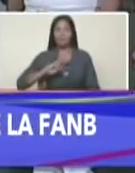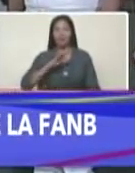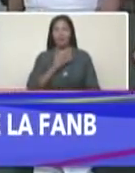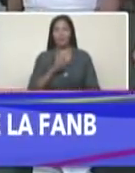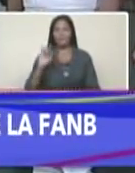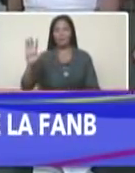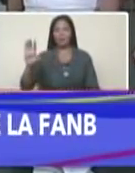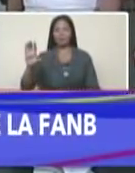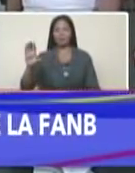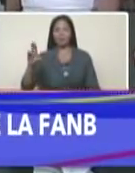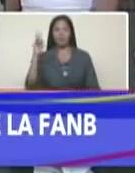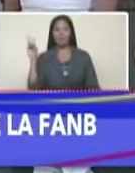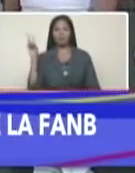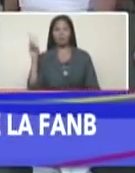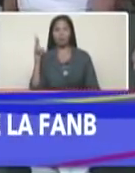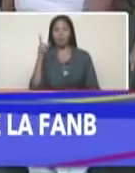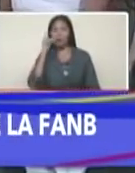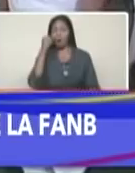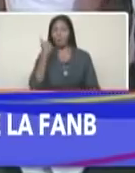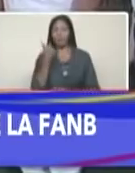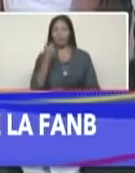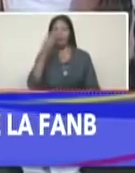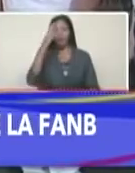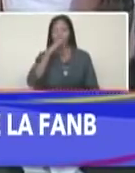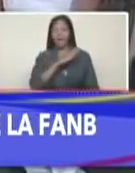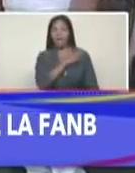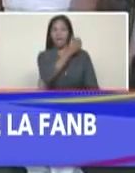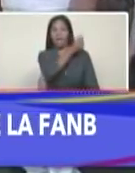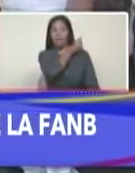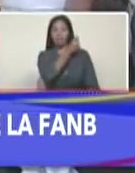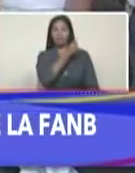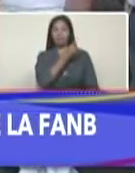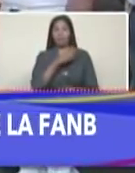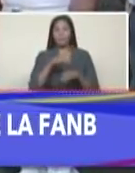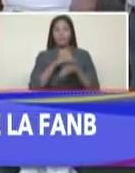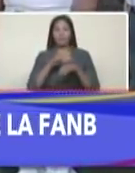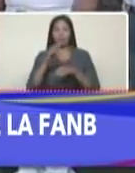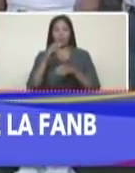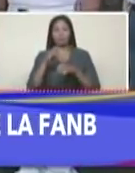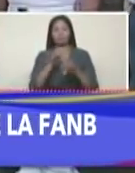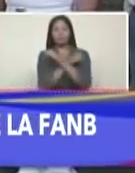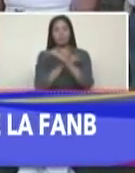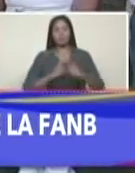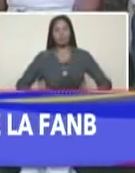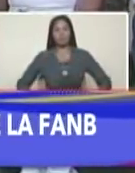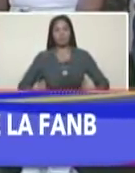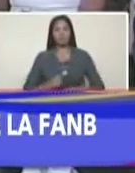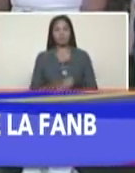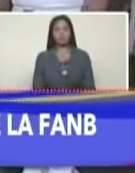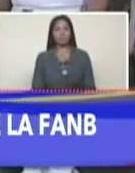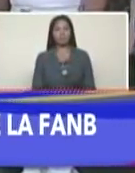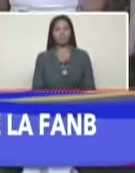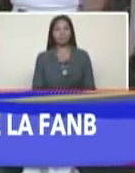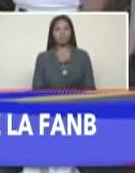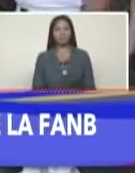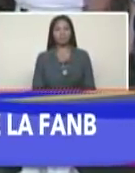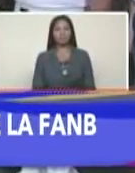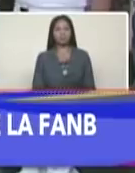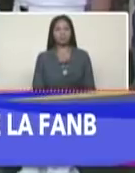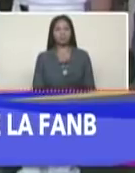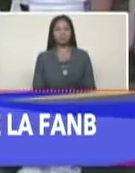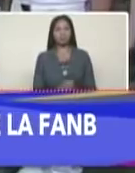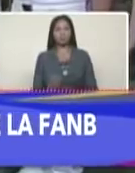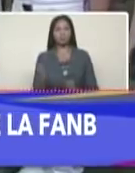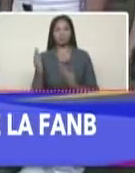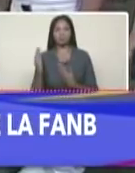Venezuela. Señor General en Jefe, Ministro de la Defensa, Vladimir Padrino, señor